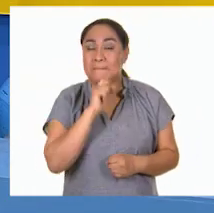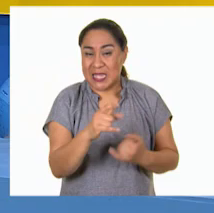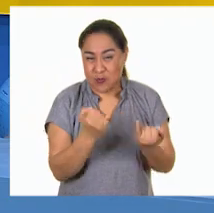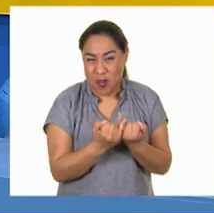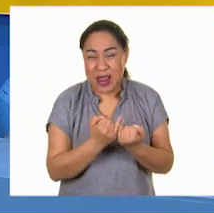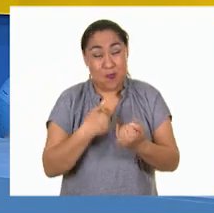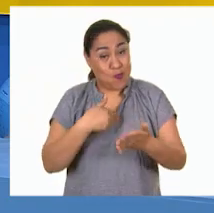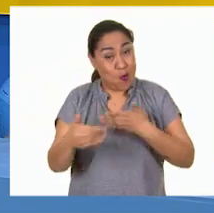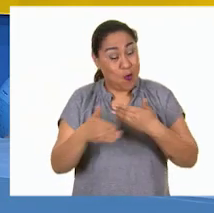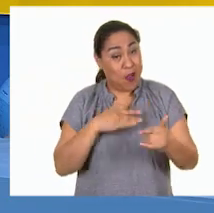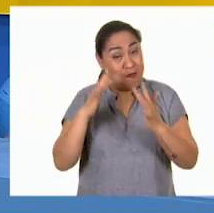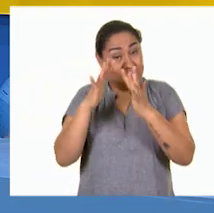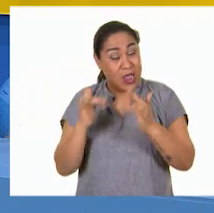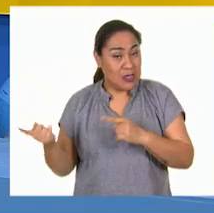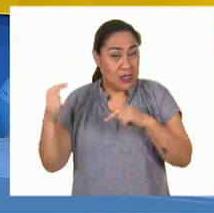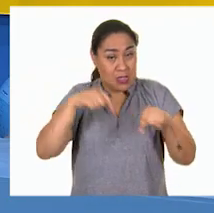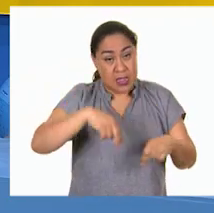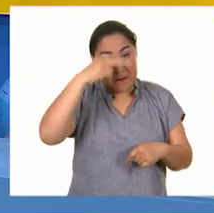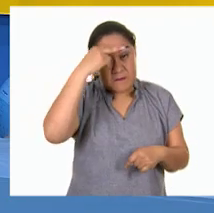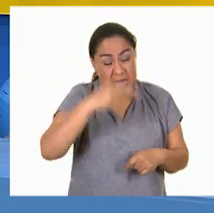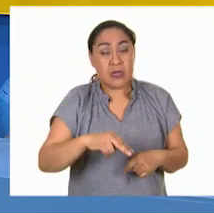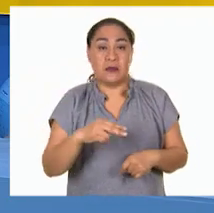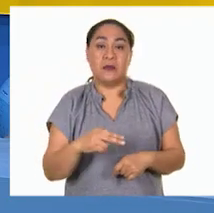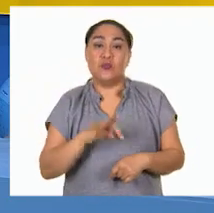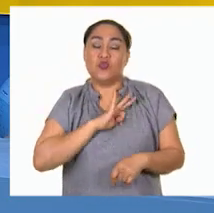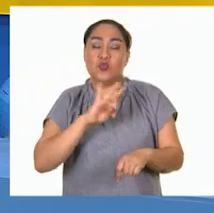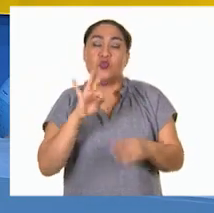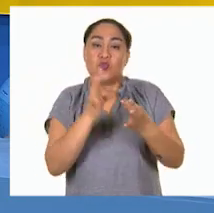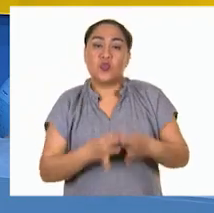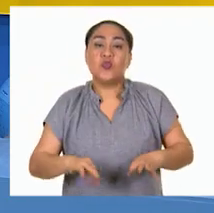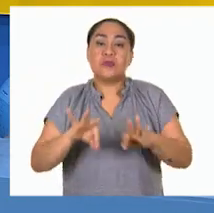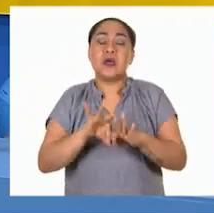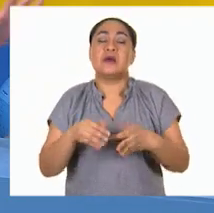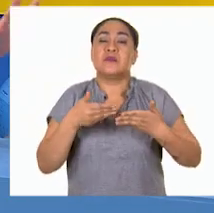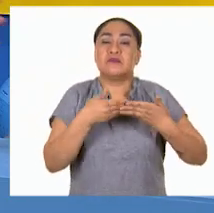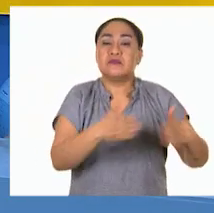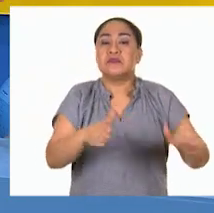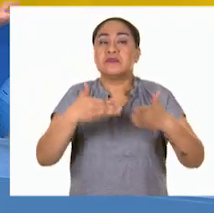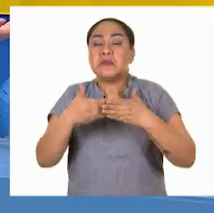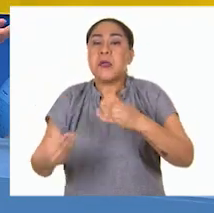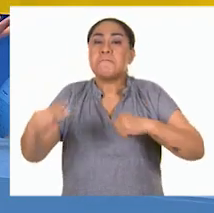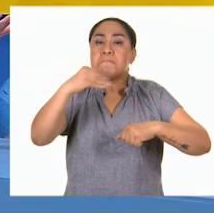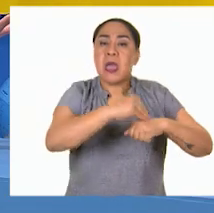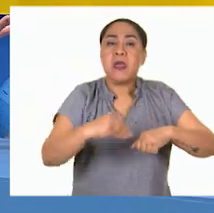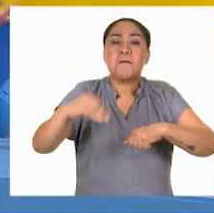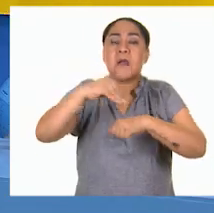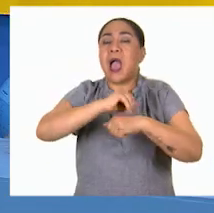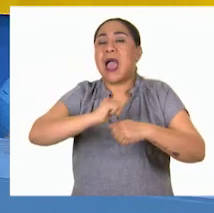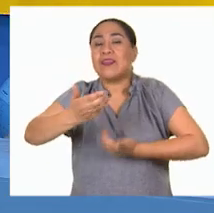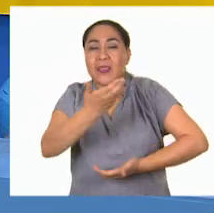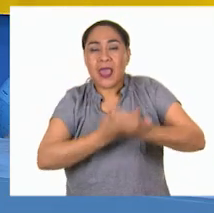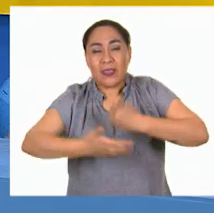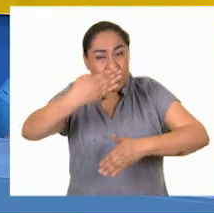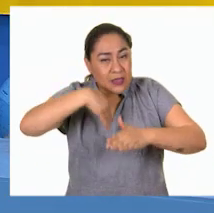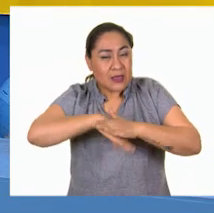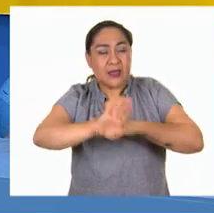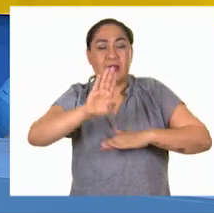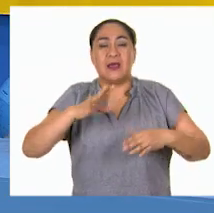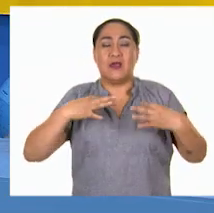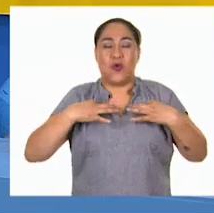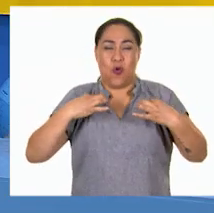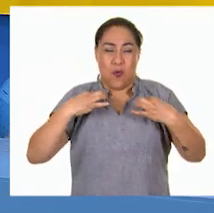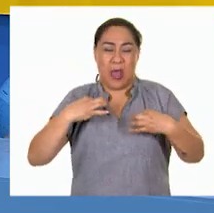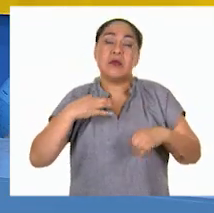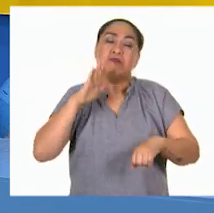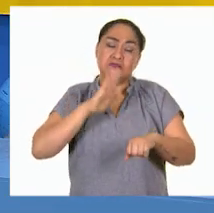modas francesas en México recibieron un impulso muy importante con la apertura de un gran número de tiendas departamentales dispuestas a cumplir